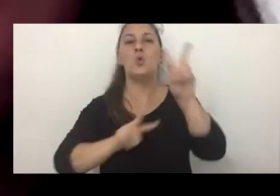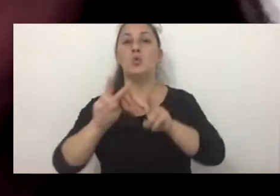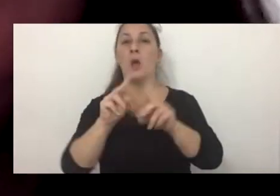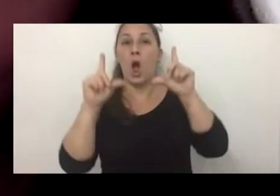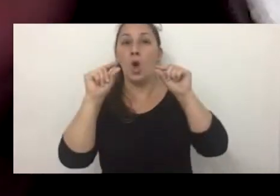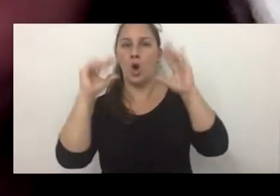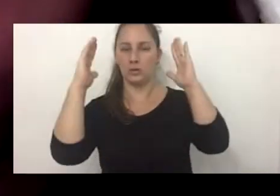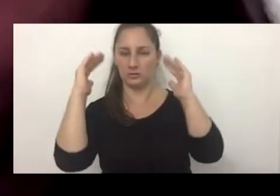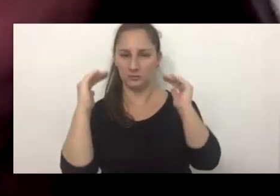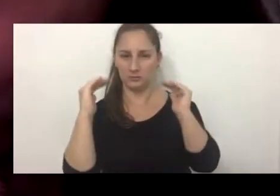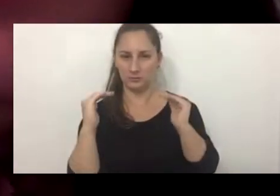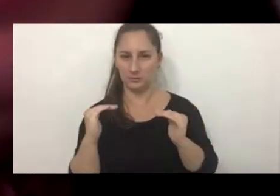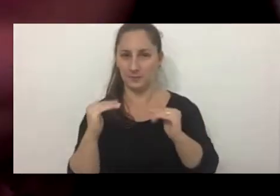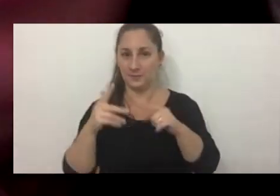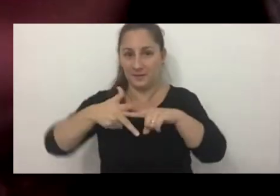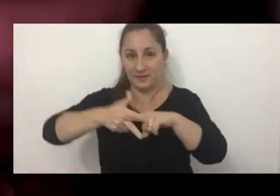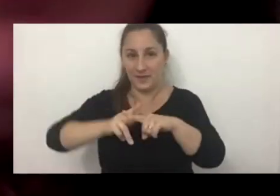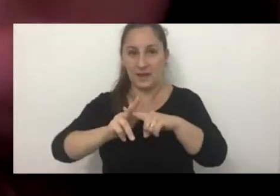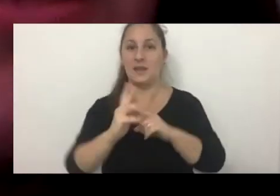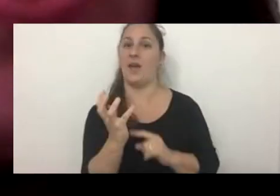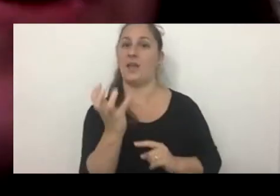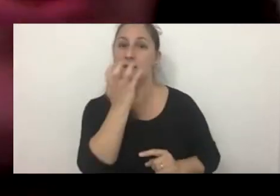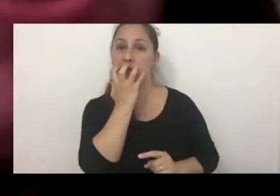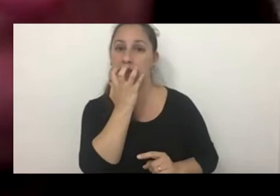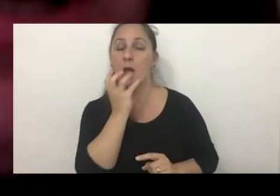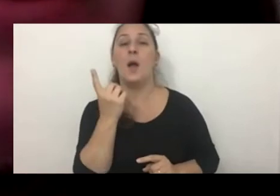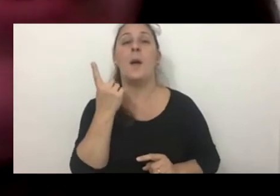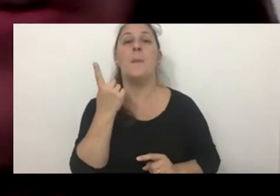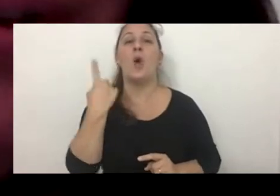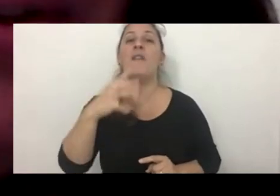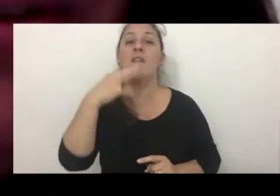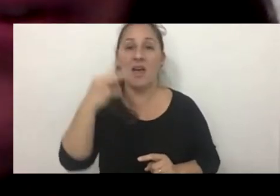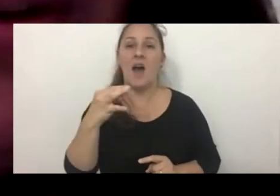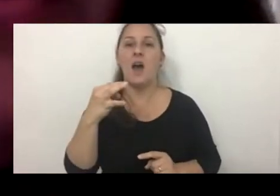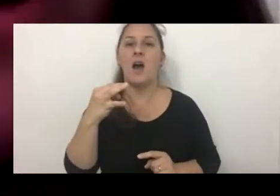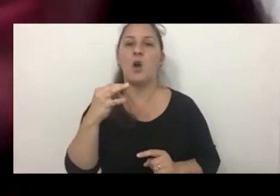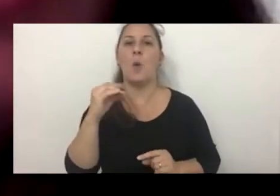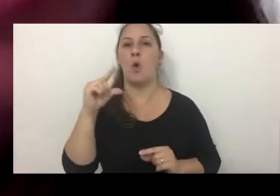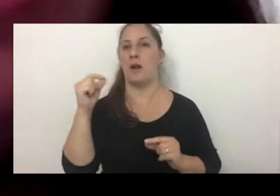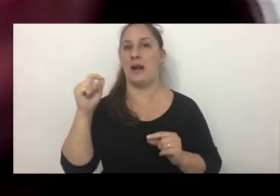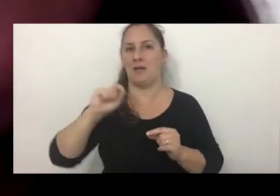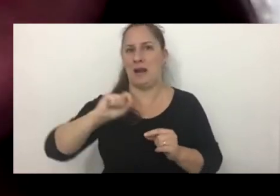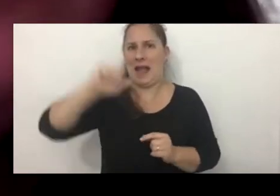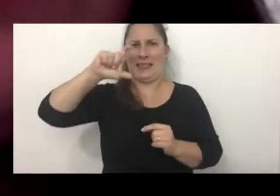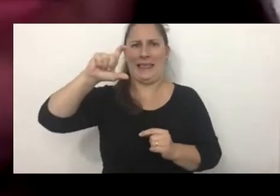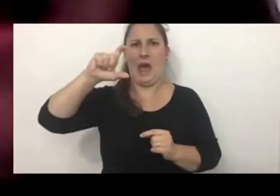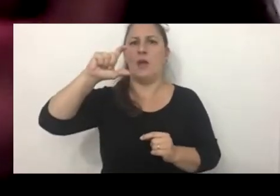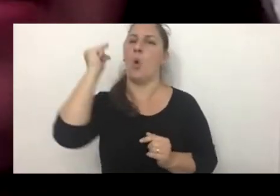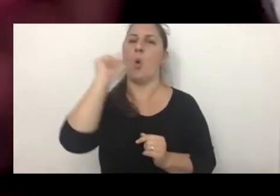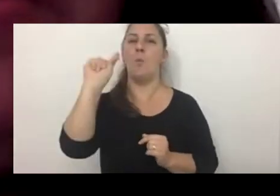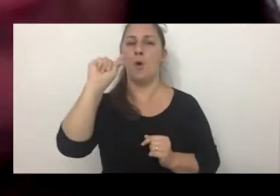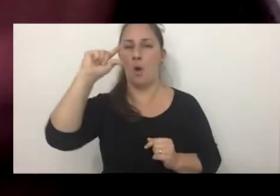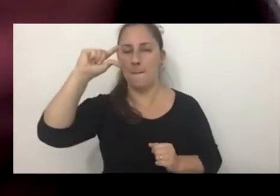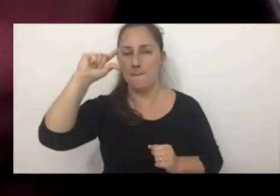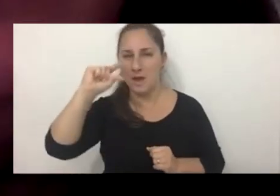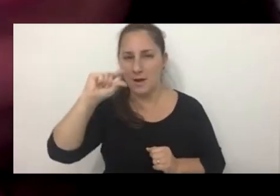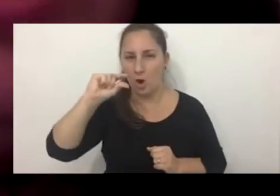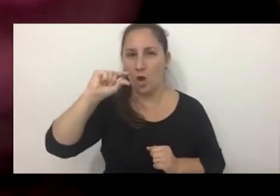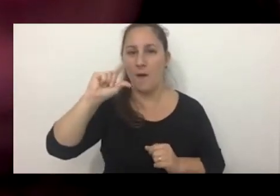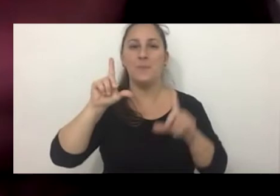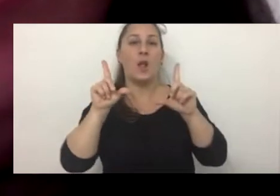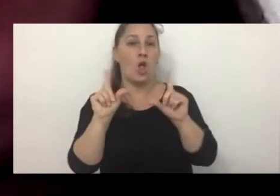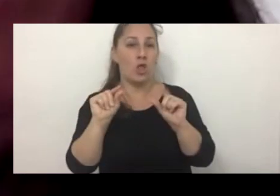tanto instalado en cuanto al temor al dolor y al tratar de erradicarlo, como si esto fuera mejor, que en este